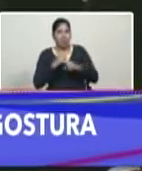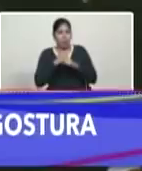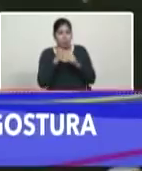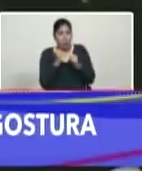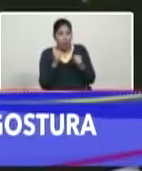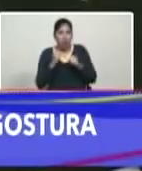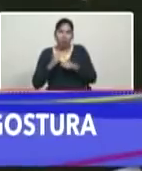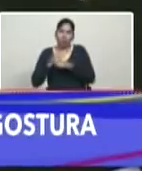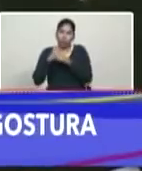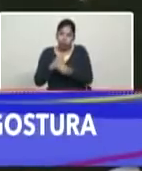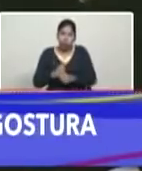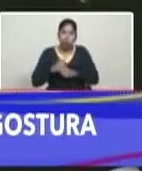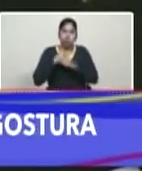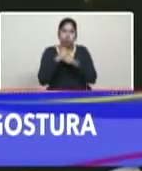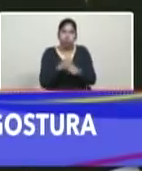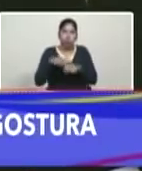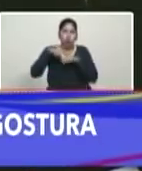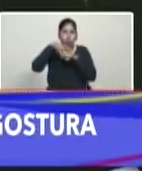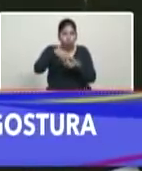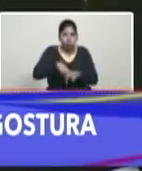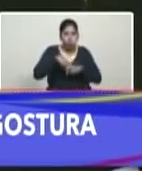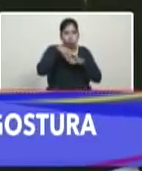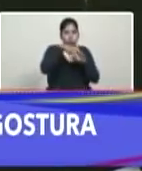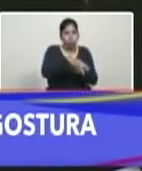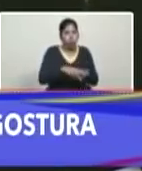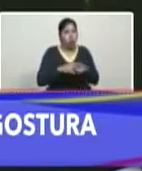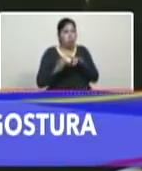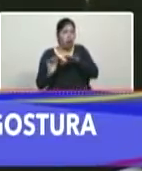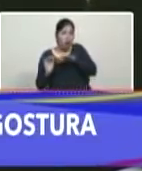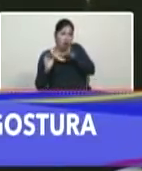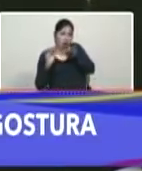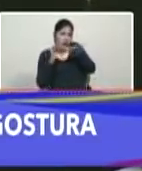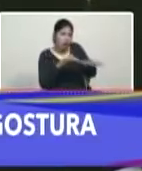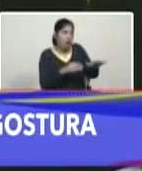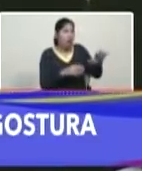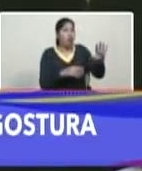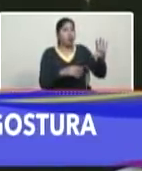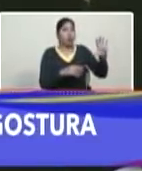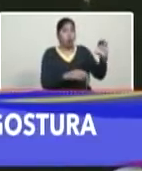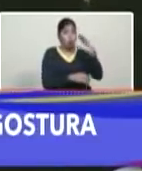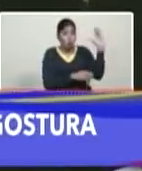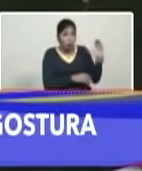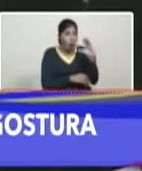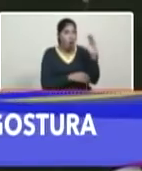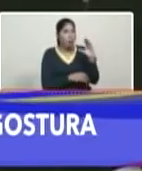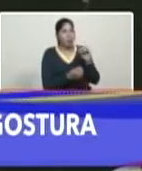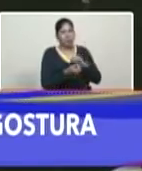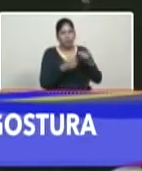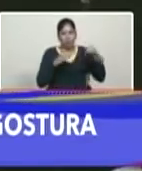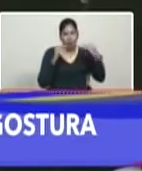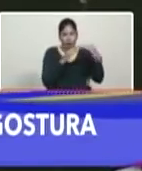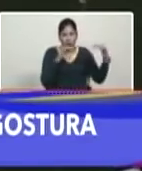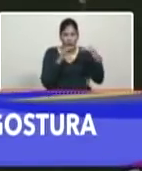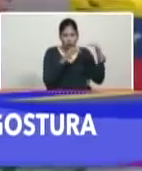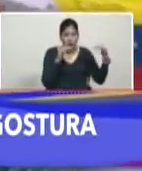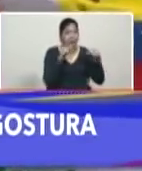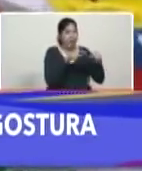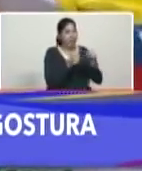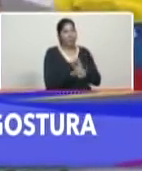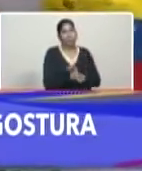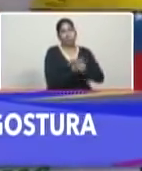y a darle a lo que hoy es Colombia la independencia y la libertad y el derecho a vivir y a existir en Boyacá.